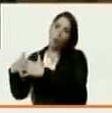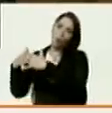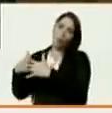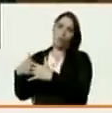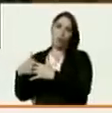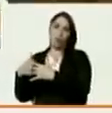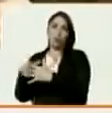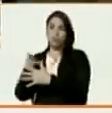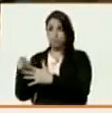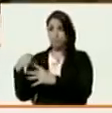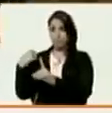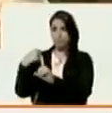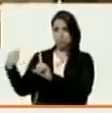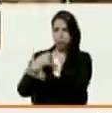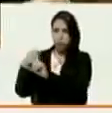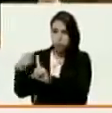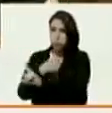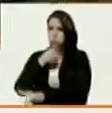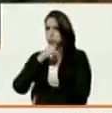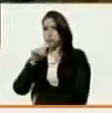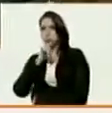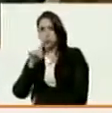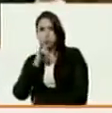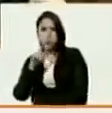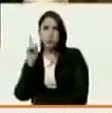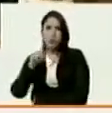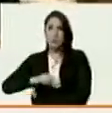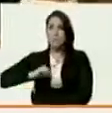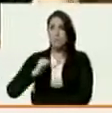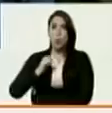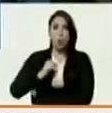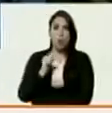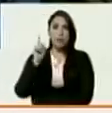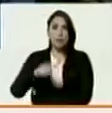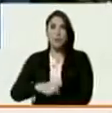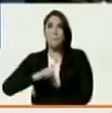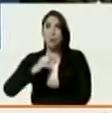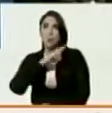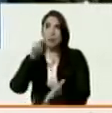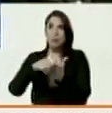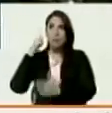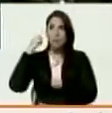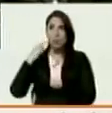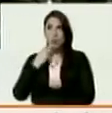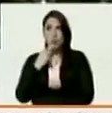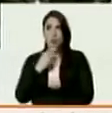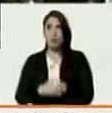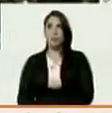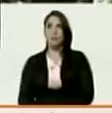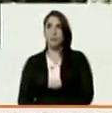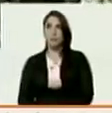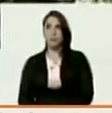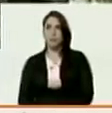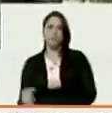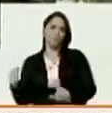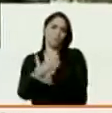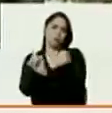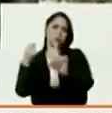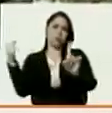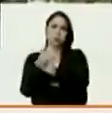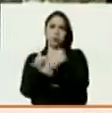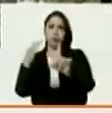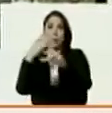Y esas agresiones a periodistas, esas agresiones a los policías, a la Policía Nacional Bolivariana, de enfrentarlos, provocando,